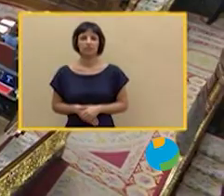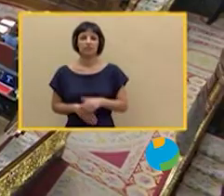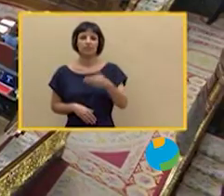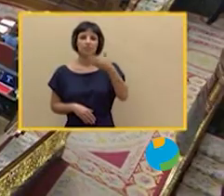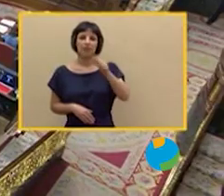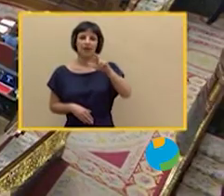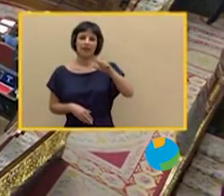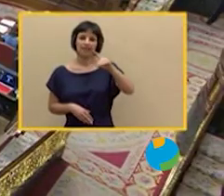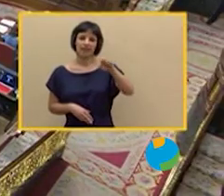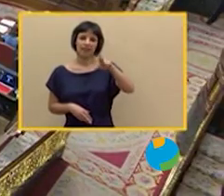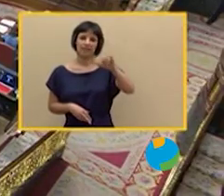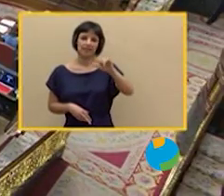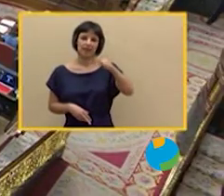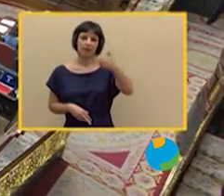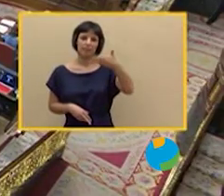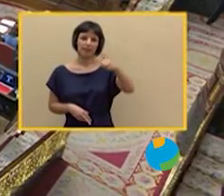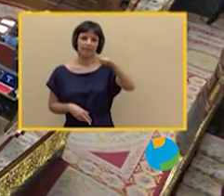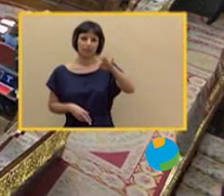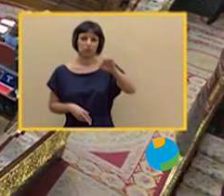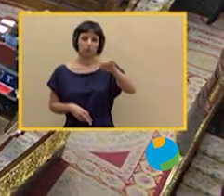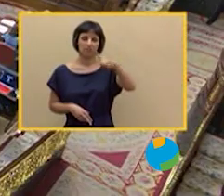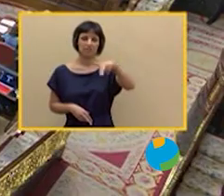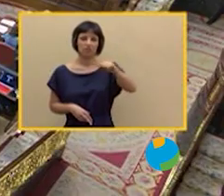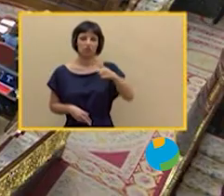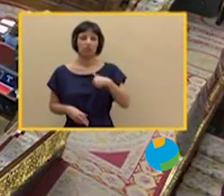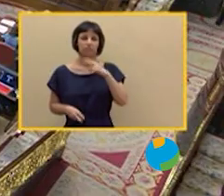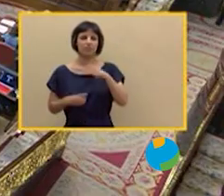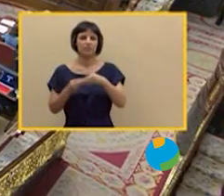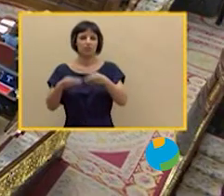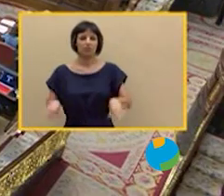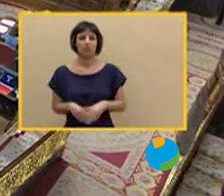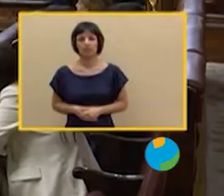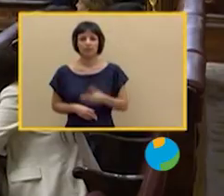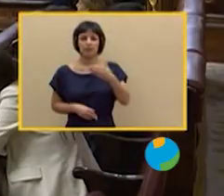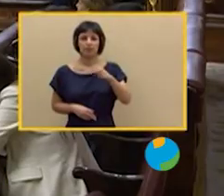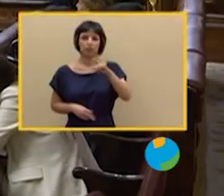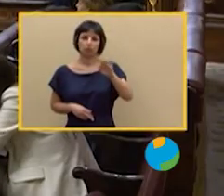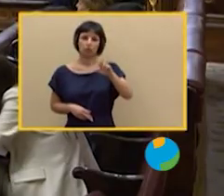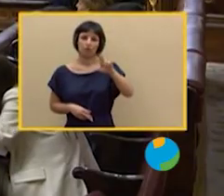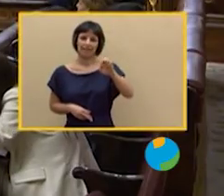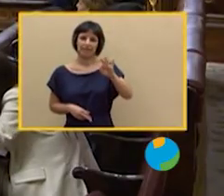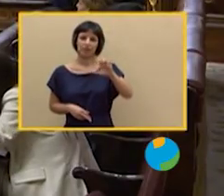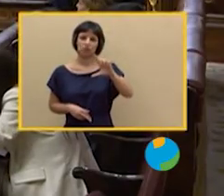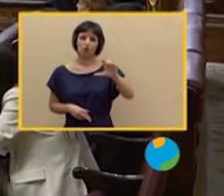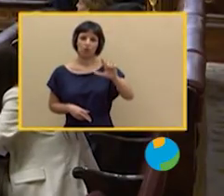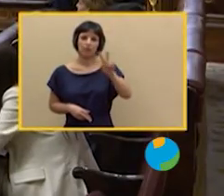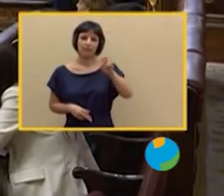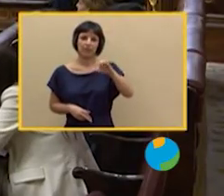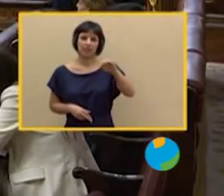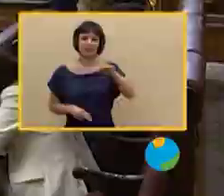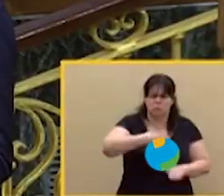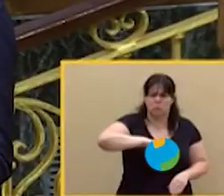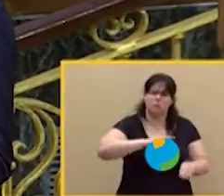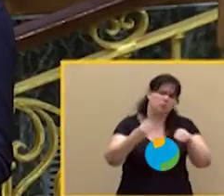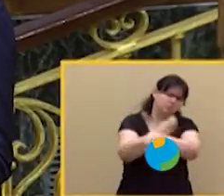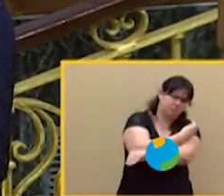votación. Y pasadas las 2 de la tarde se celebrará la segunda y conoceremos si, finalmente, la Cámara da su confianza o no